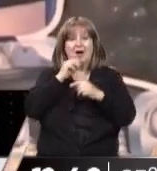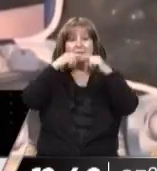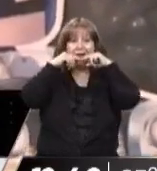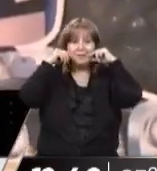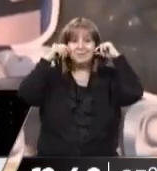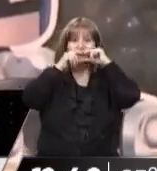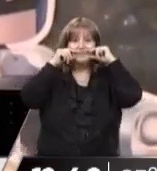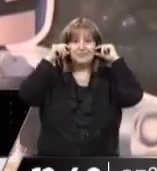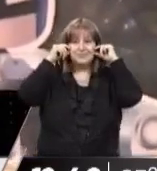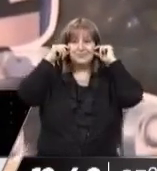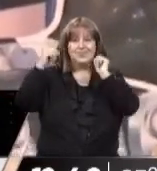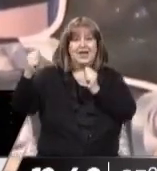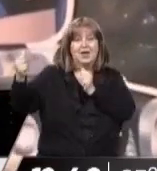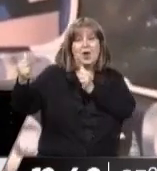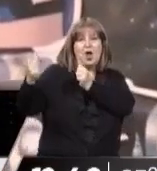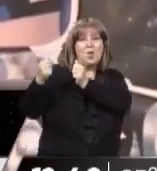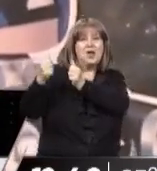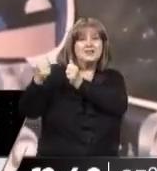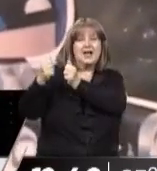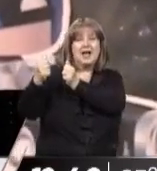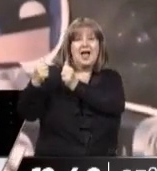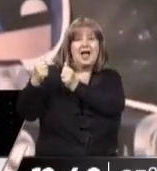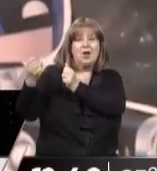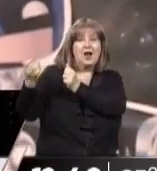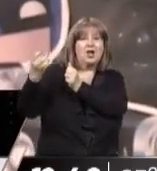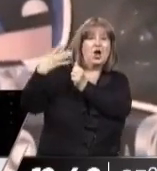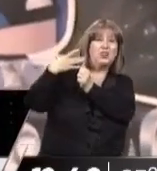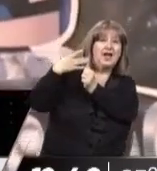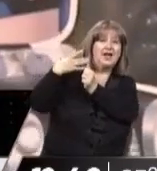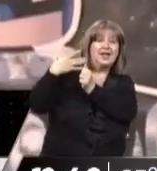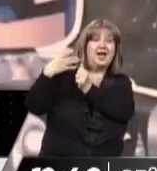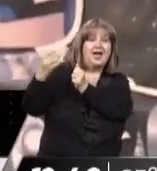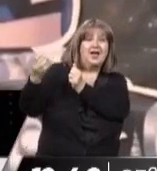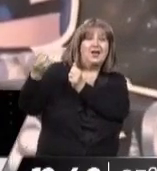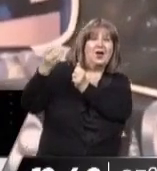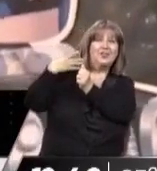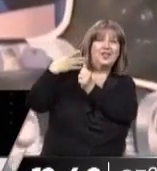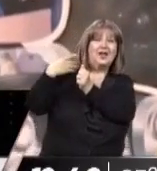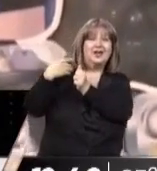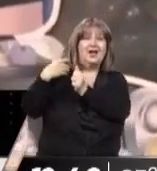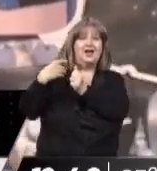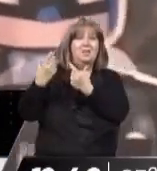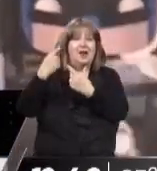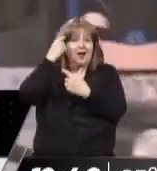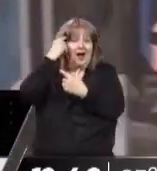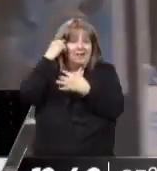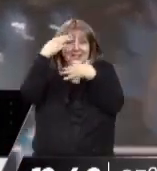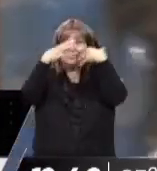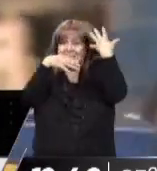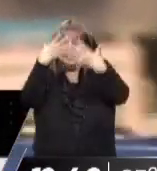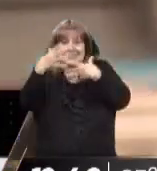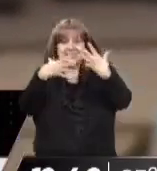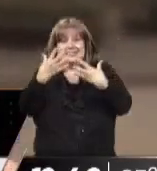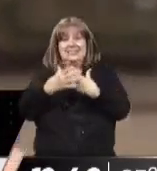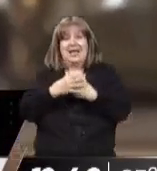Sigue siendo Bruce Wayne, sigue siendo Batman, pero con la psicosis del Guasón. Entonces tiene todos los recursos, bueno, pero está loco. Entonces uno de los mayores enemigos que